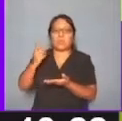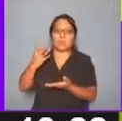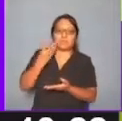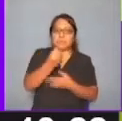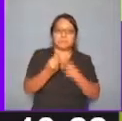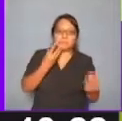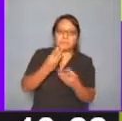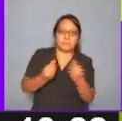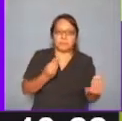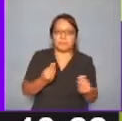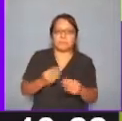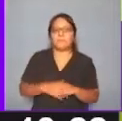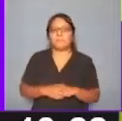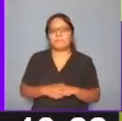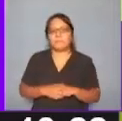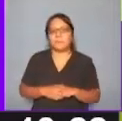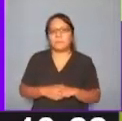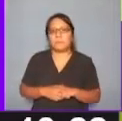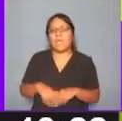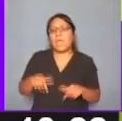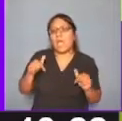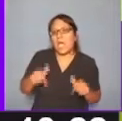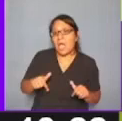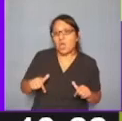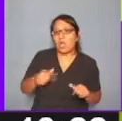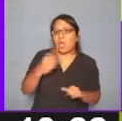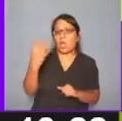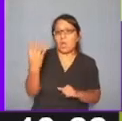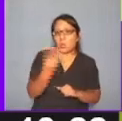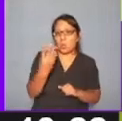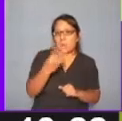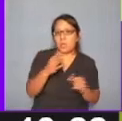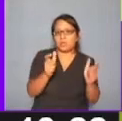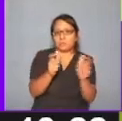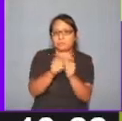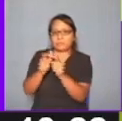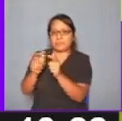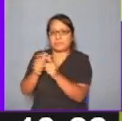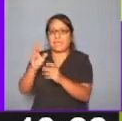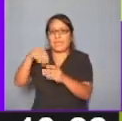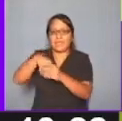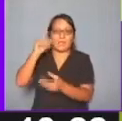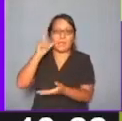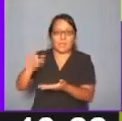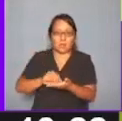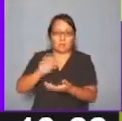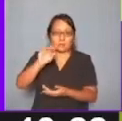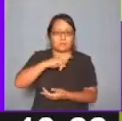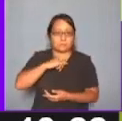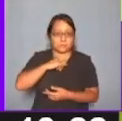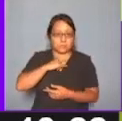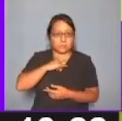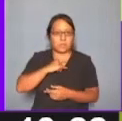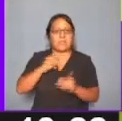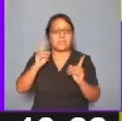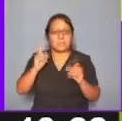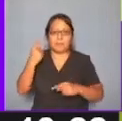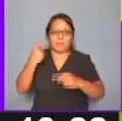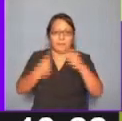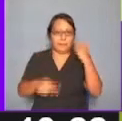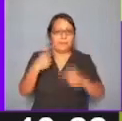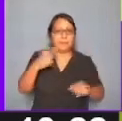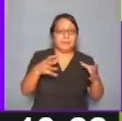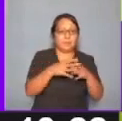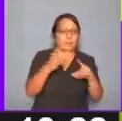entonces de cada uno de estos bloques. Insistimos, hasta ahora 4 bloques son los que va a tener la legislatura de la provincia con la composición de los diferentes